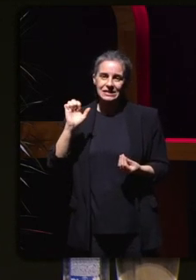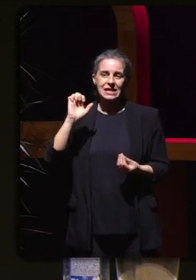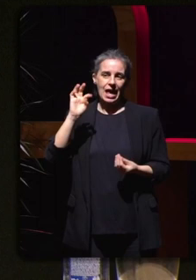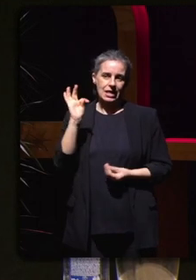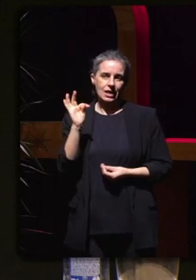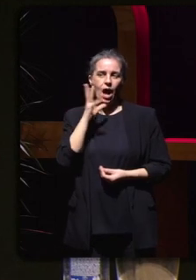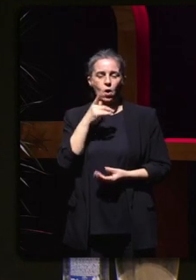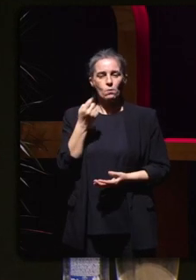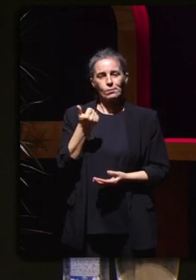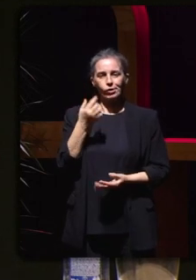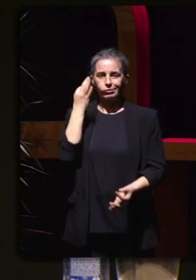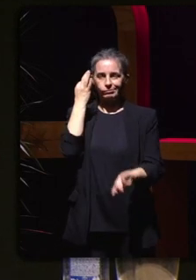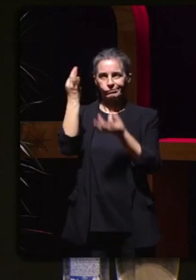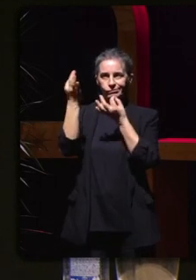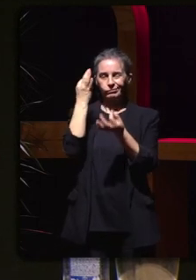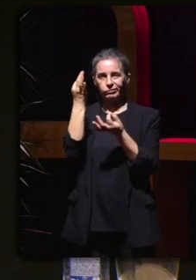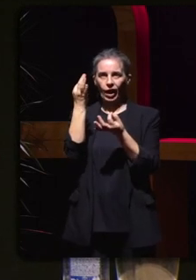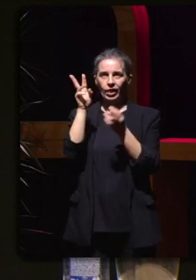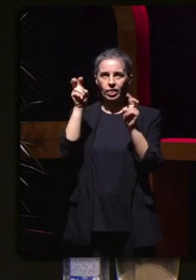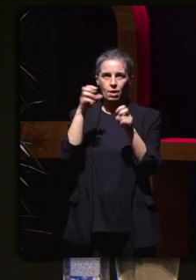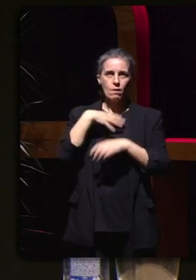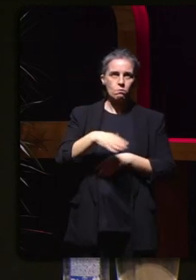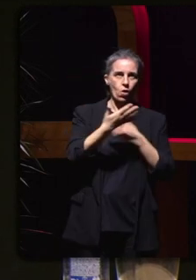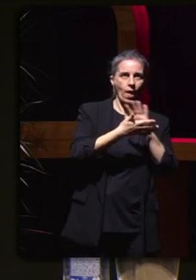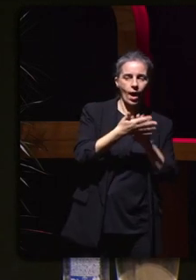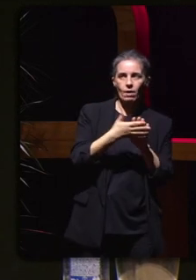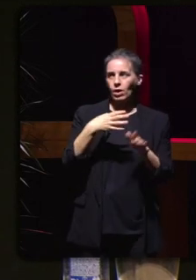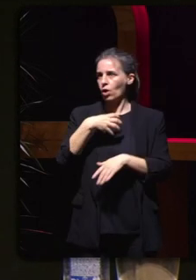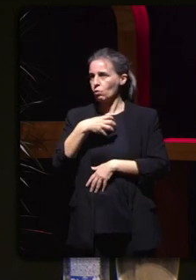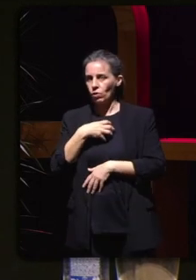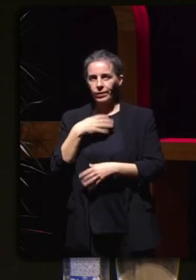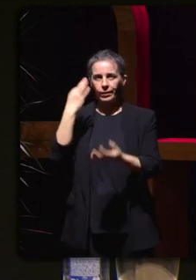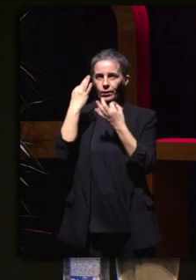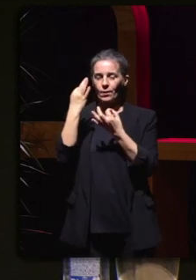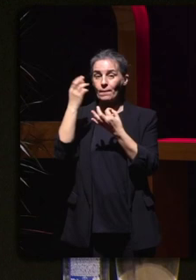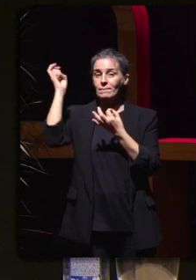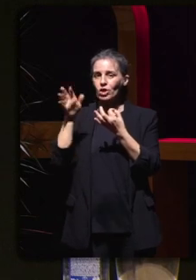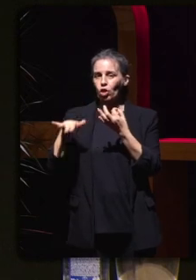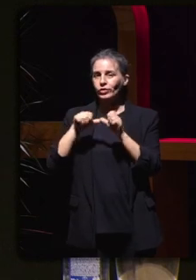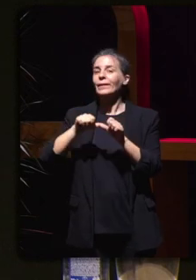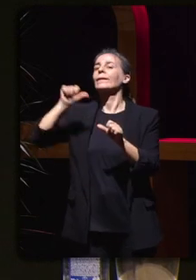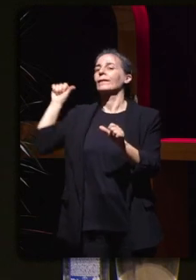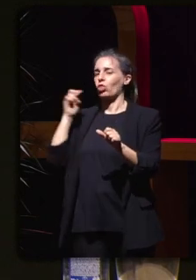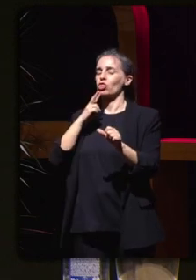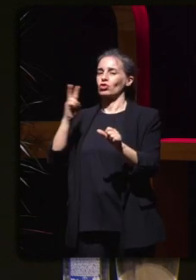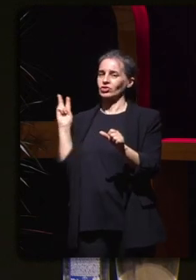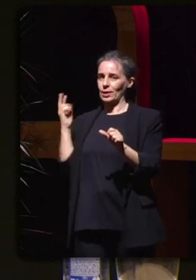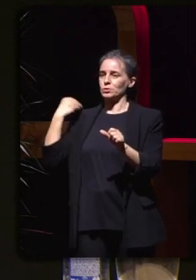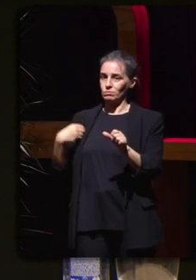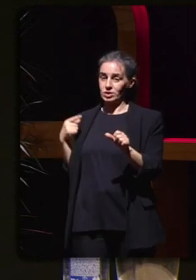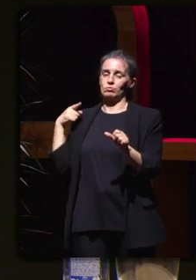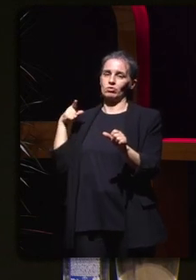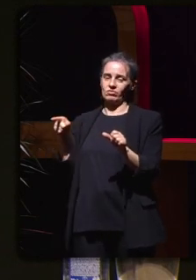en cuanto a De qué se puede hablar y de qué no viene de aquello pero ya os digo es mi impresión no es